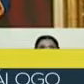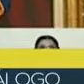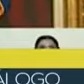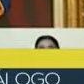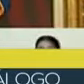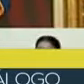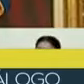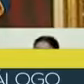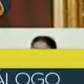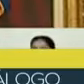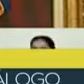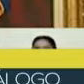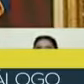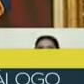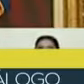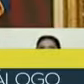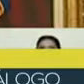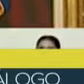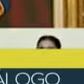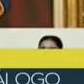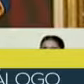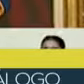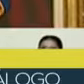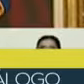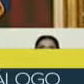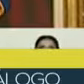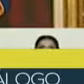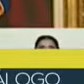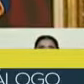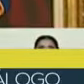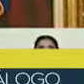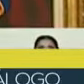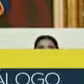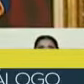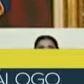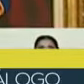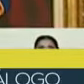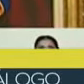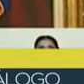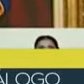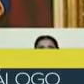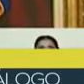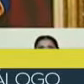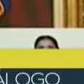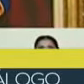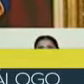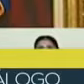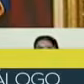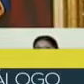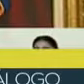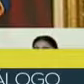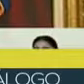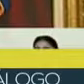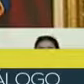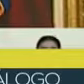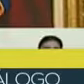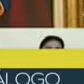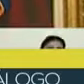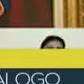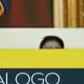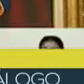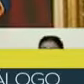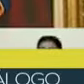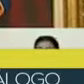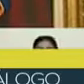Venezuela. Cada vez más trigo que viene de Rusia. Va a haber cada vez